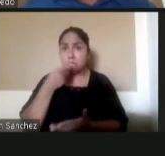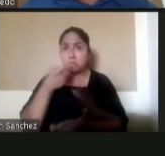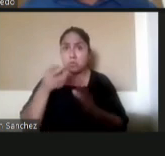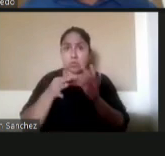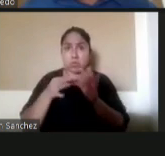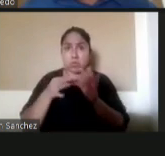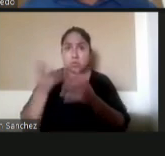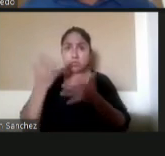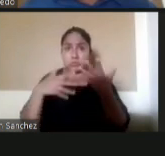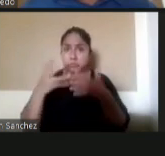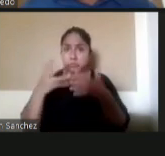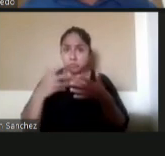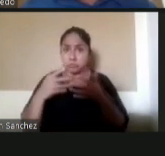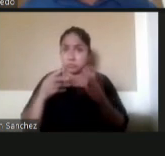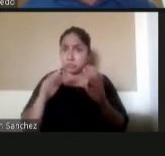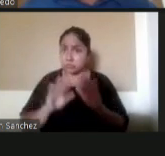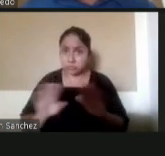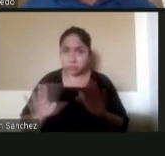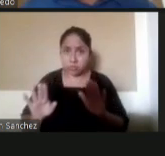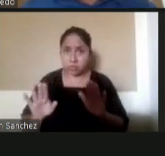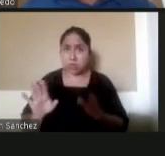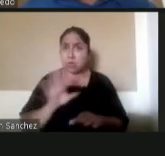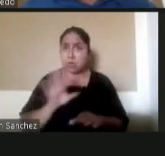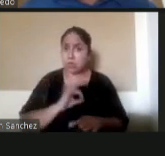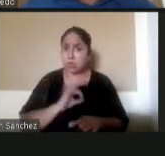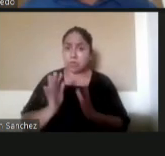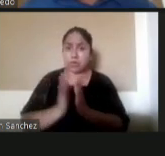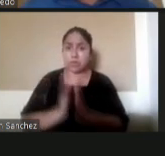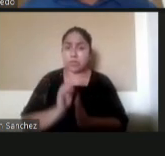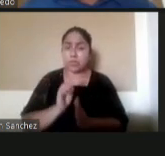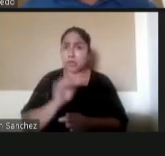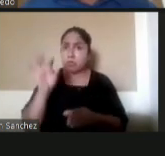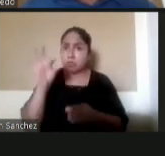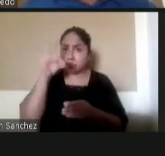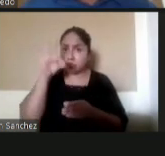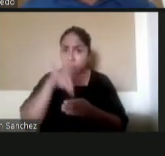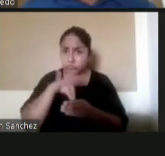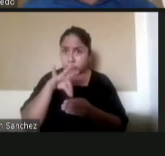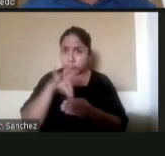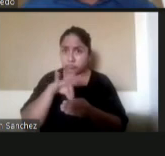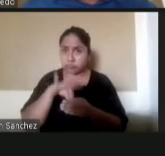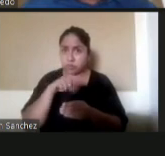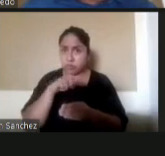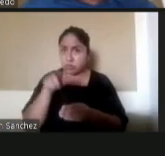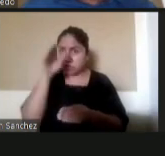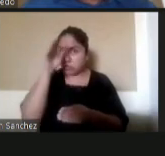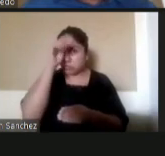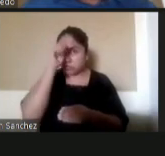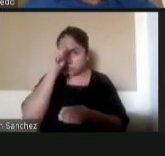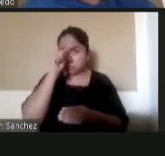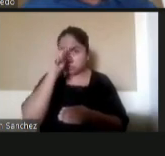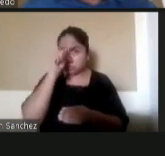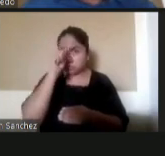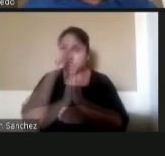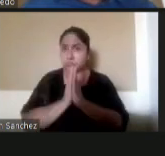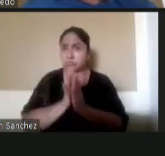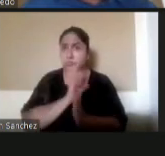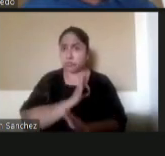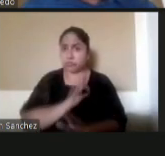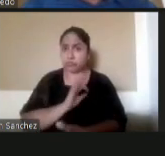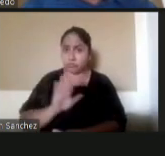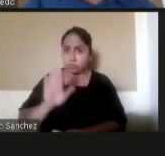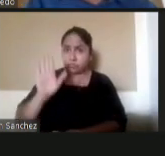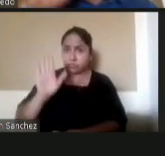Procedemos entonces a votar el punto de acuerdo en mención. Quien esté a favor del mismo, favor de manifestarlo levantando su